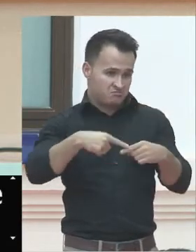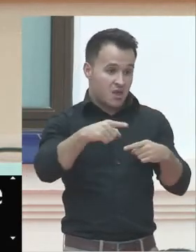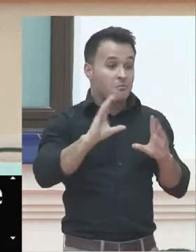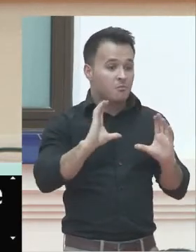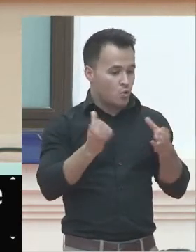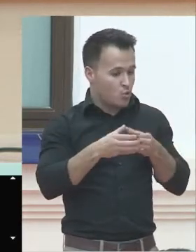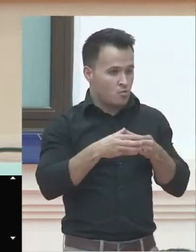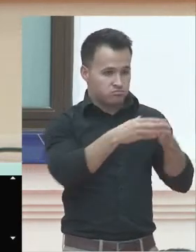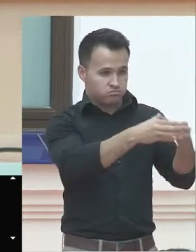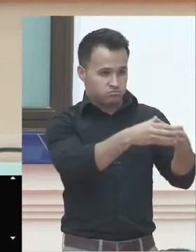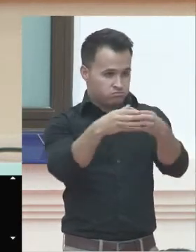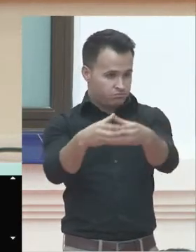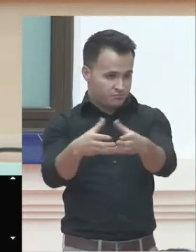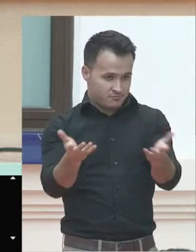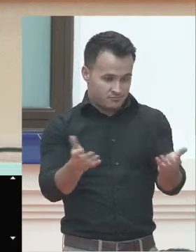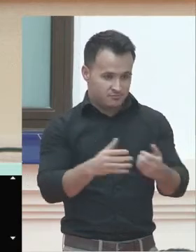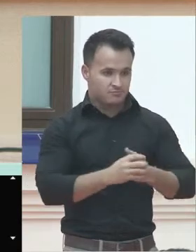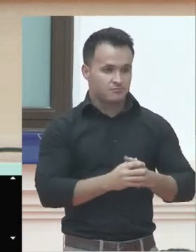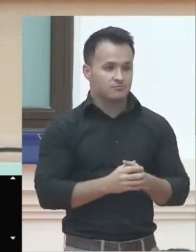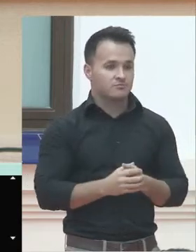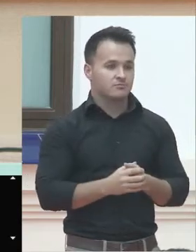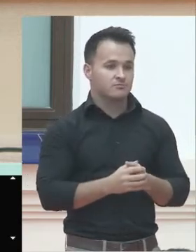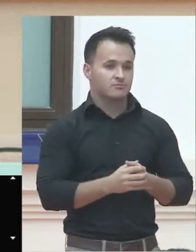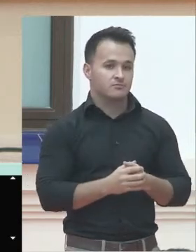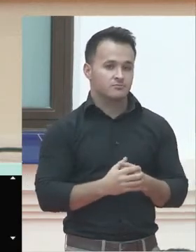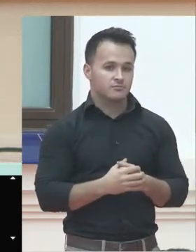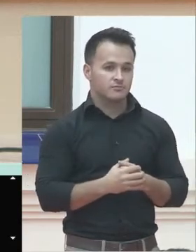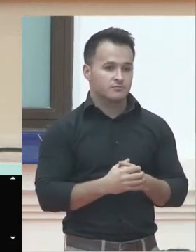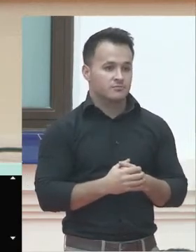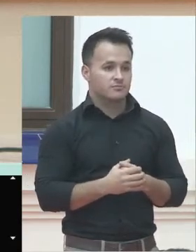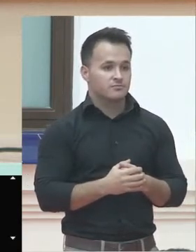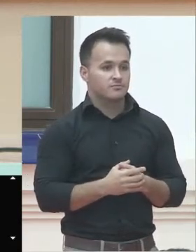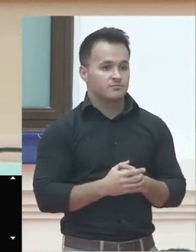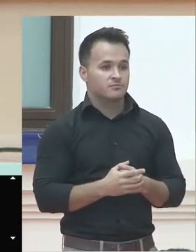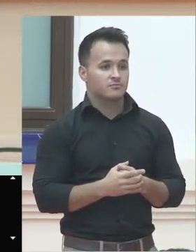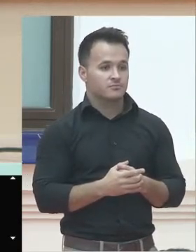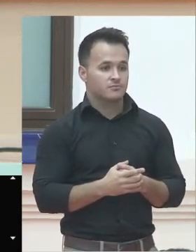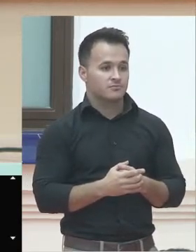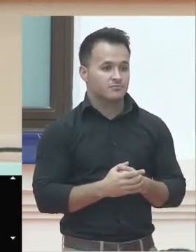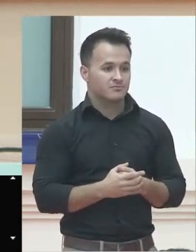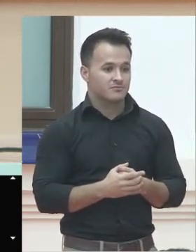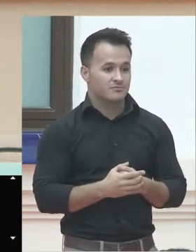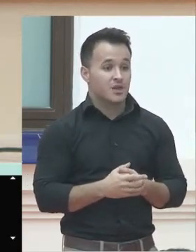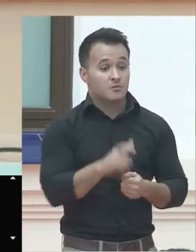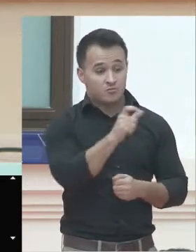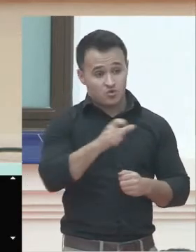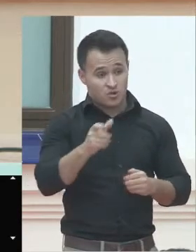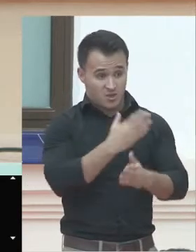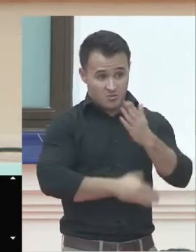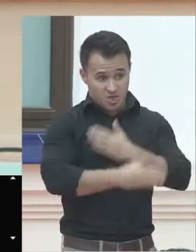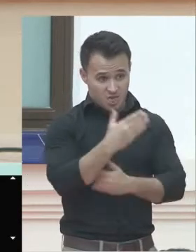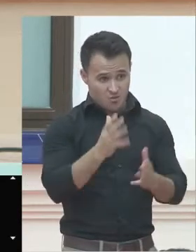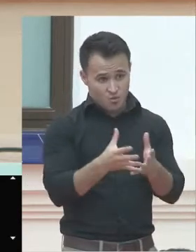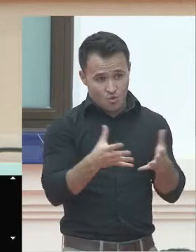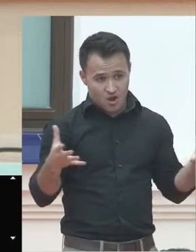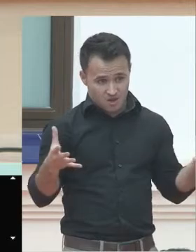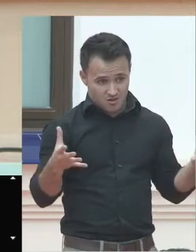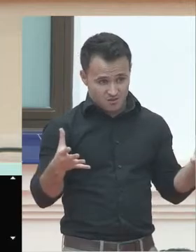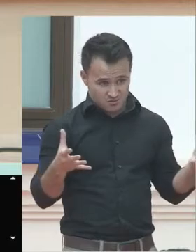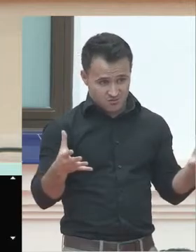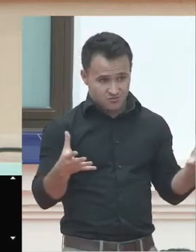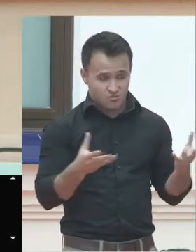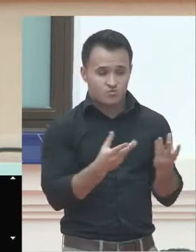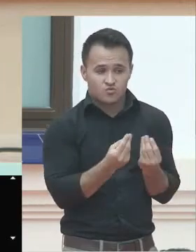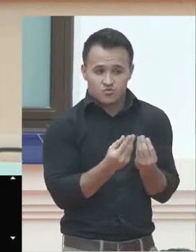de población o a cientos o a miles de ciudadanos. Y la población con discapacidad es muy grande. La población